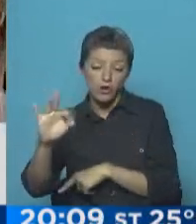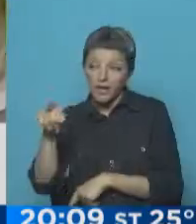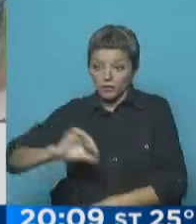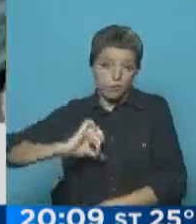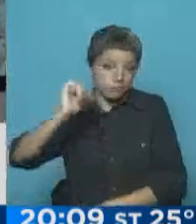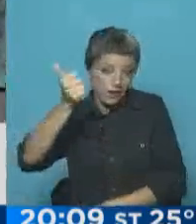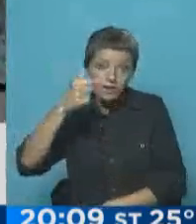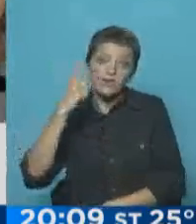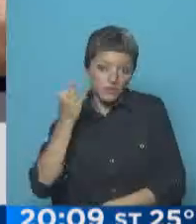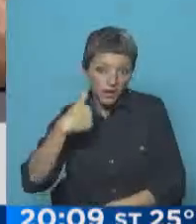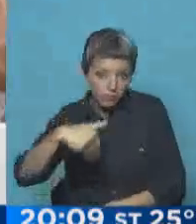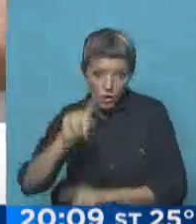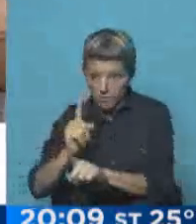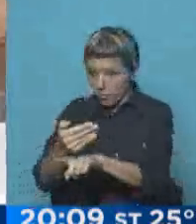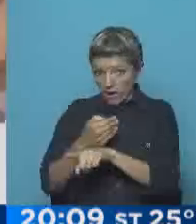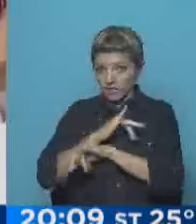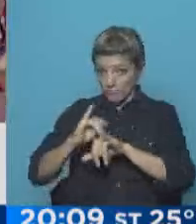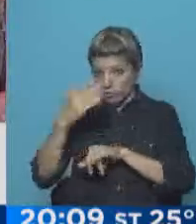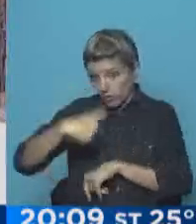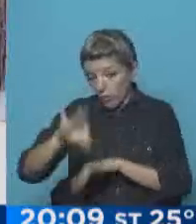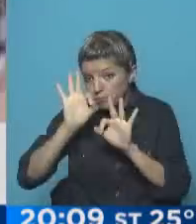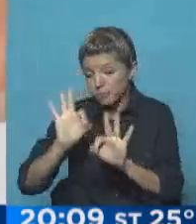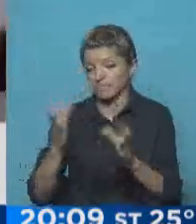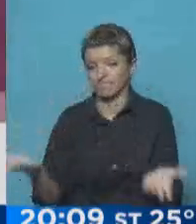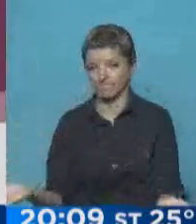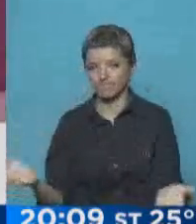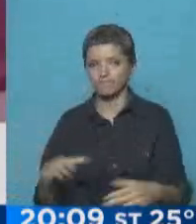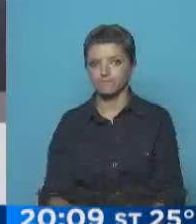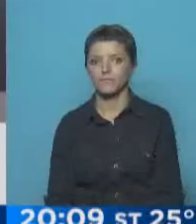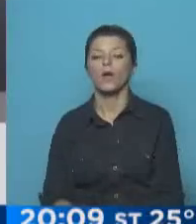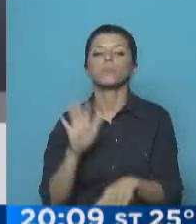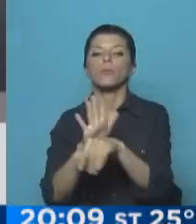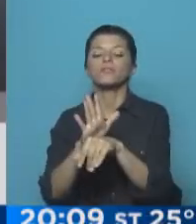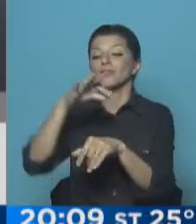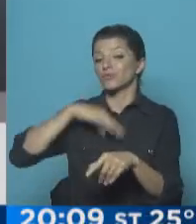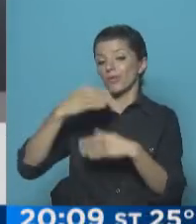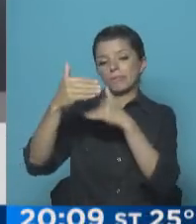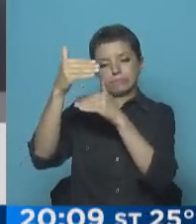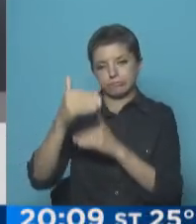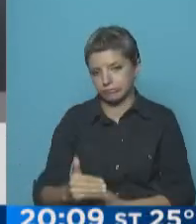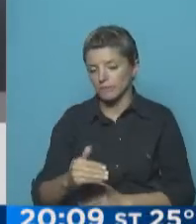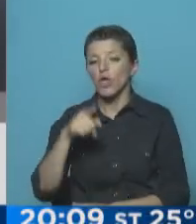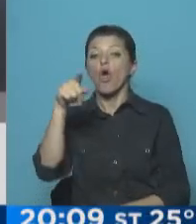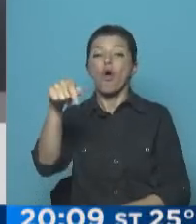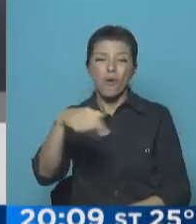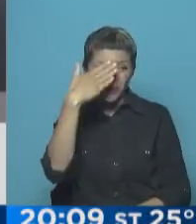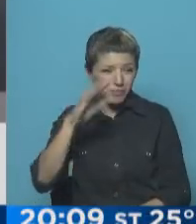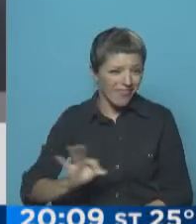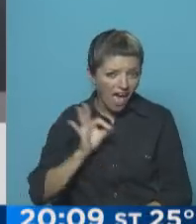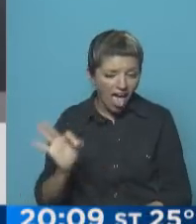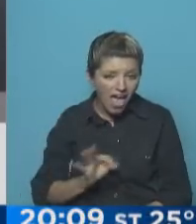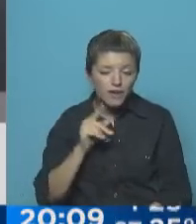dijo que iba a hacer en la campaña electoral. Produce una distribución regresiva del ingreso, o sea, hoy el ingreso durante tantos años